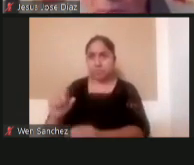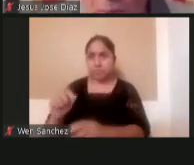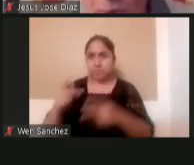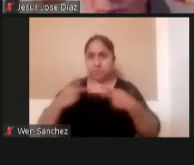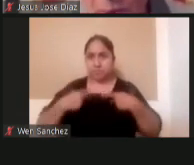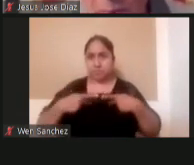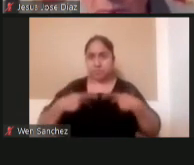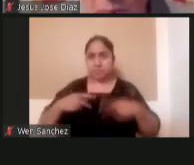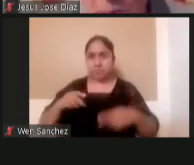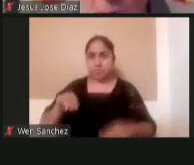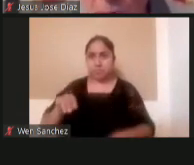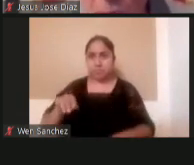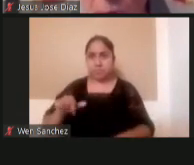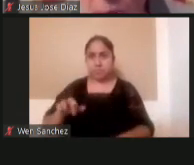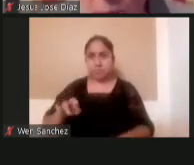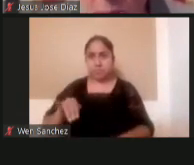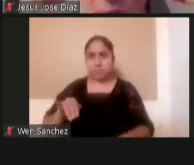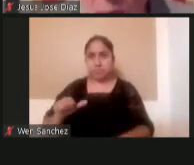Elena Mendoza.